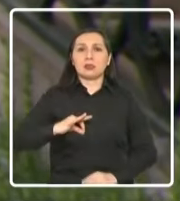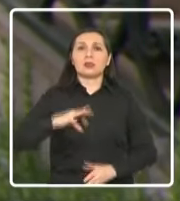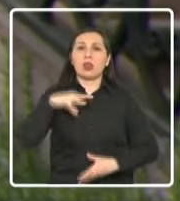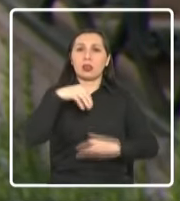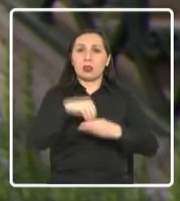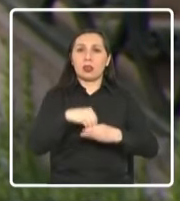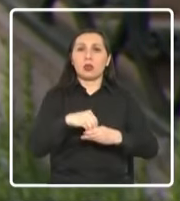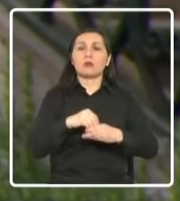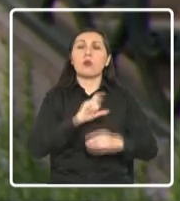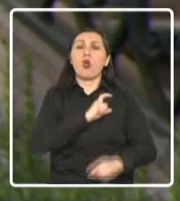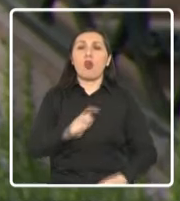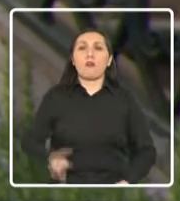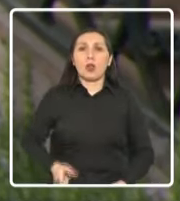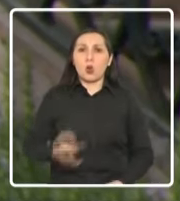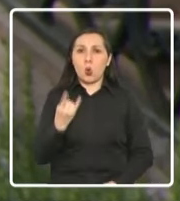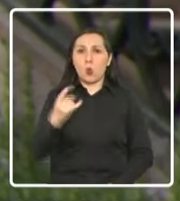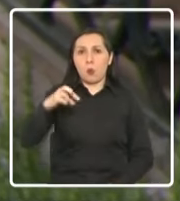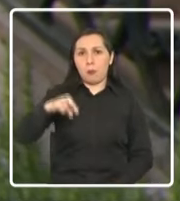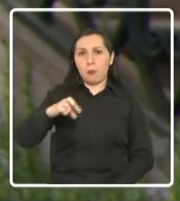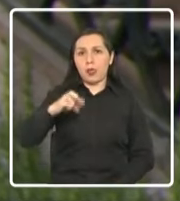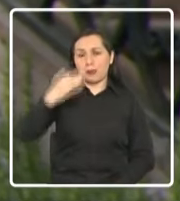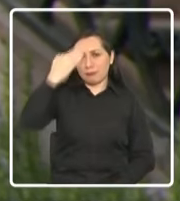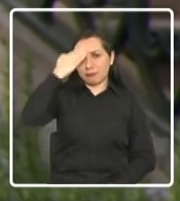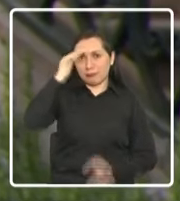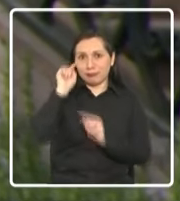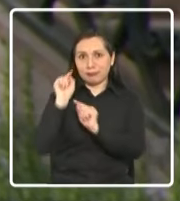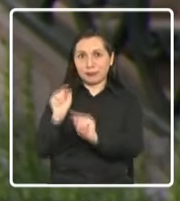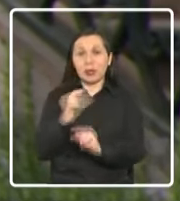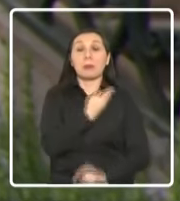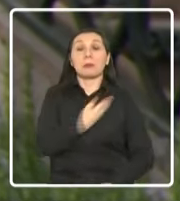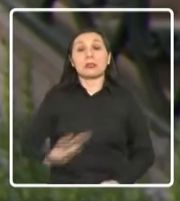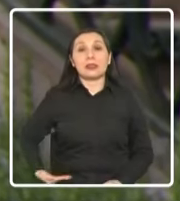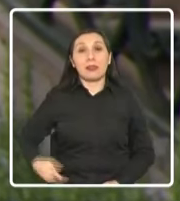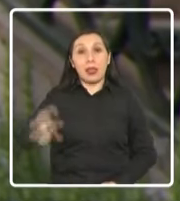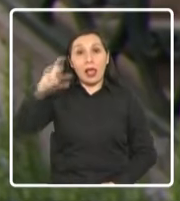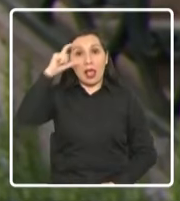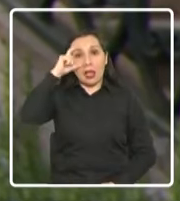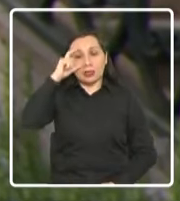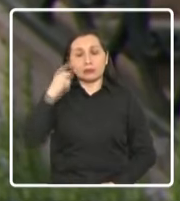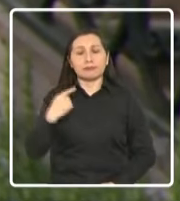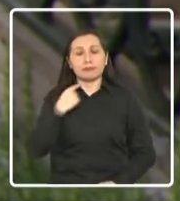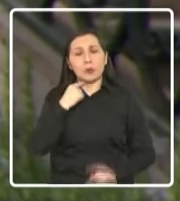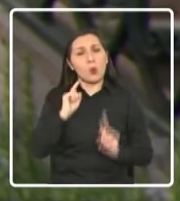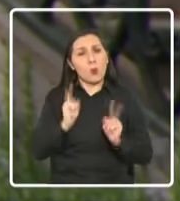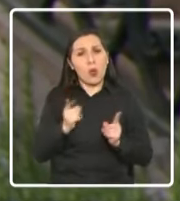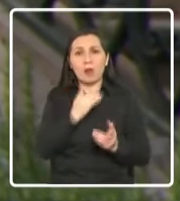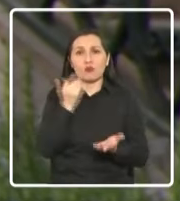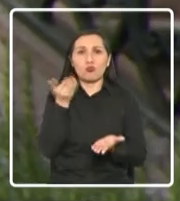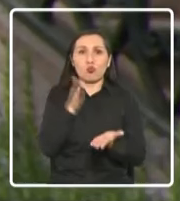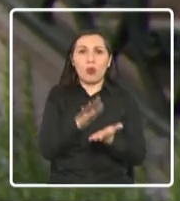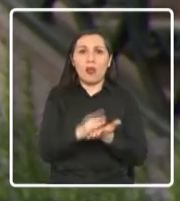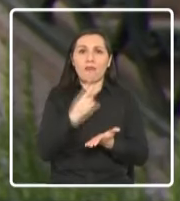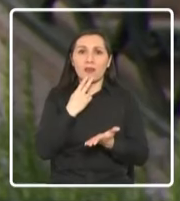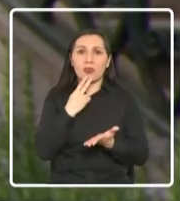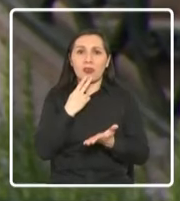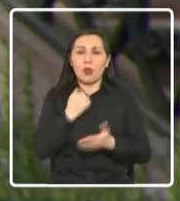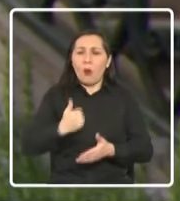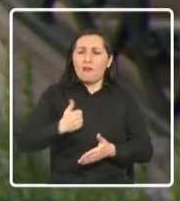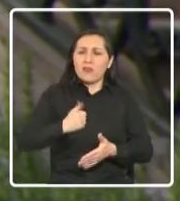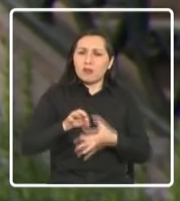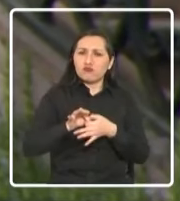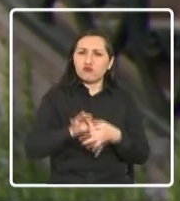del Gobierno de la Unidad Popular y que, como el presidente Allende, pagaron con su vida la lealtad del pueblo.